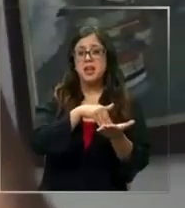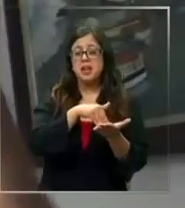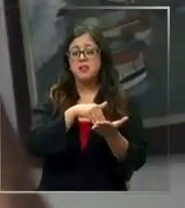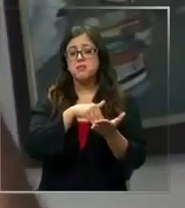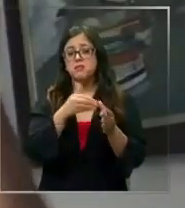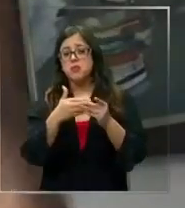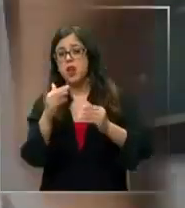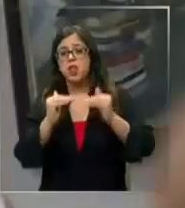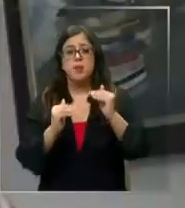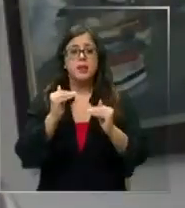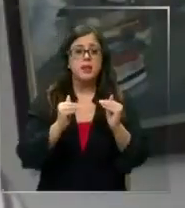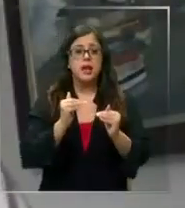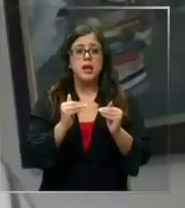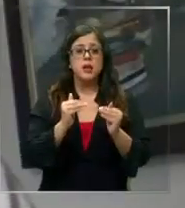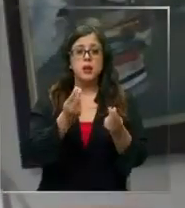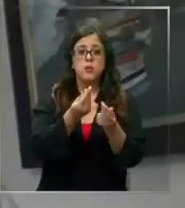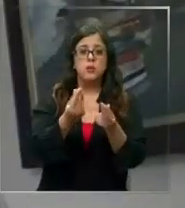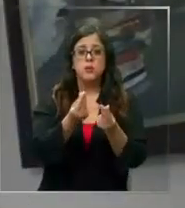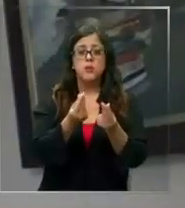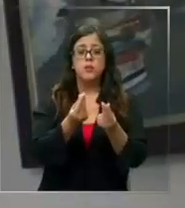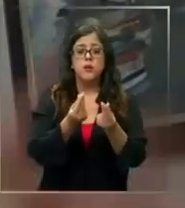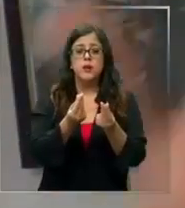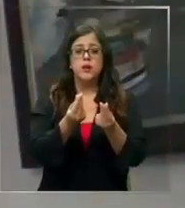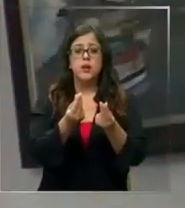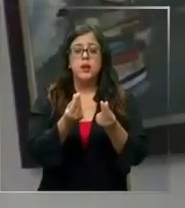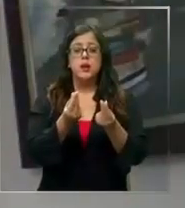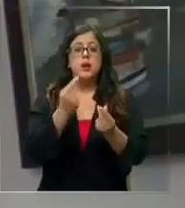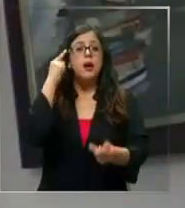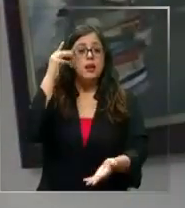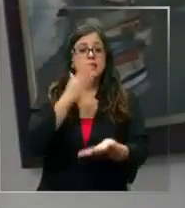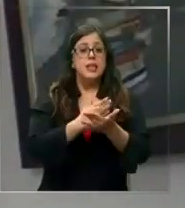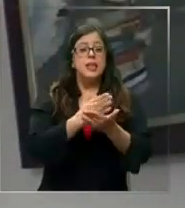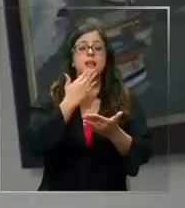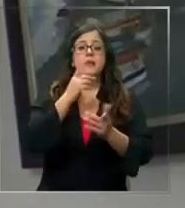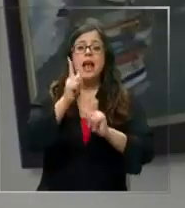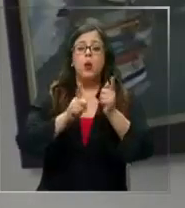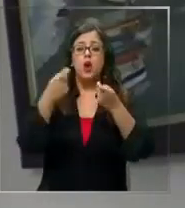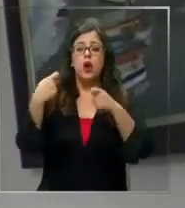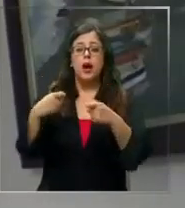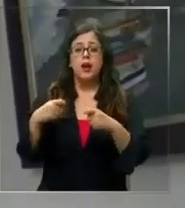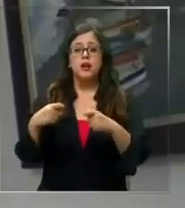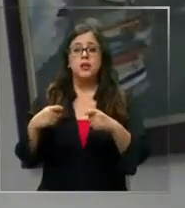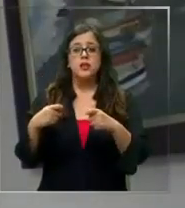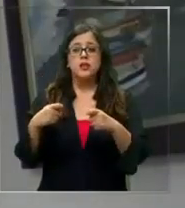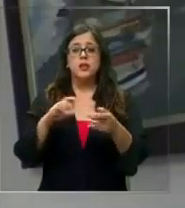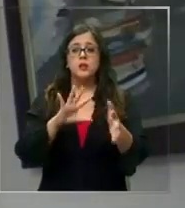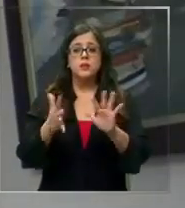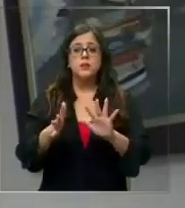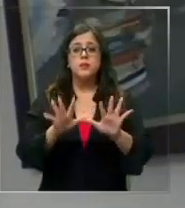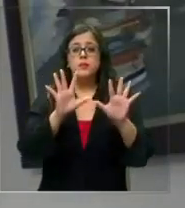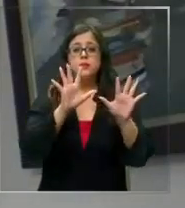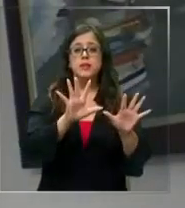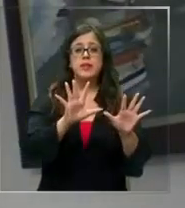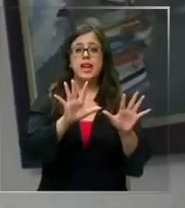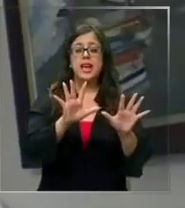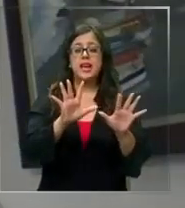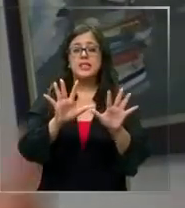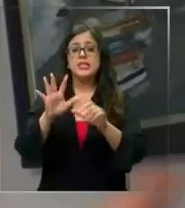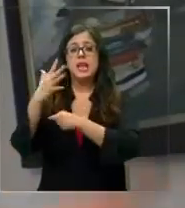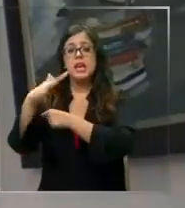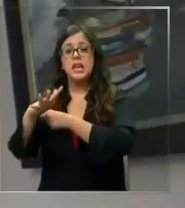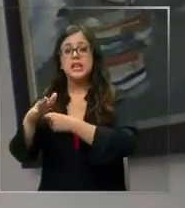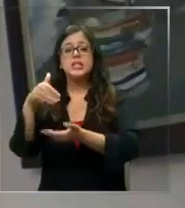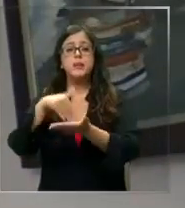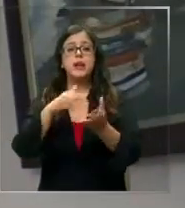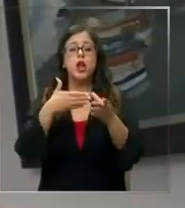depender la tarifa y ya la pone. Y bueno, algunos otros gastos, que son aproximadamente unos 10, $15,000. Yo